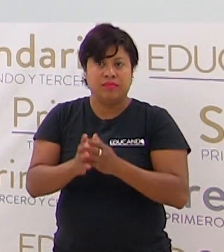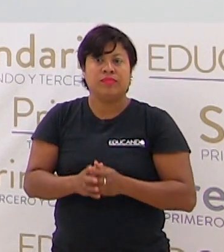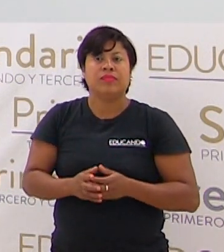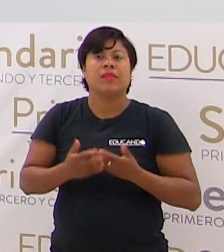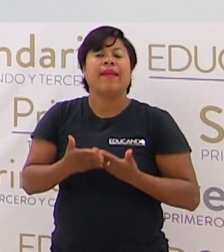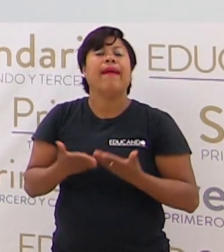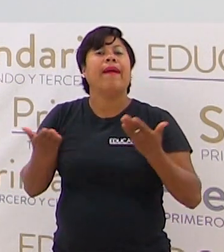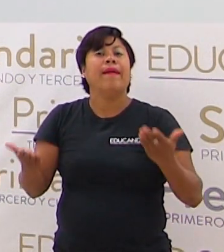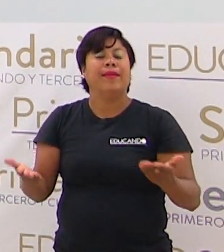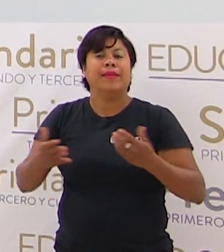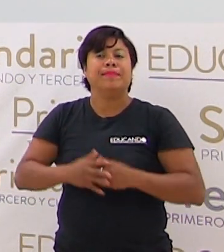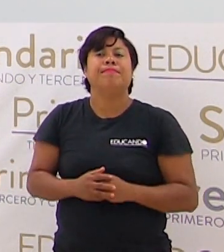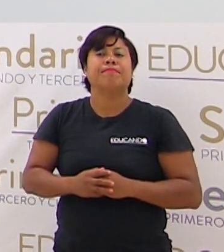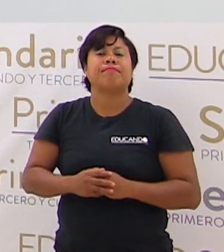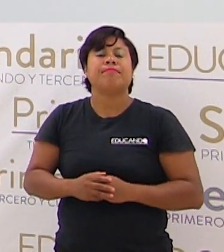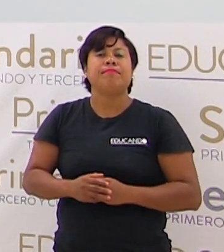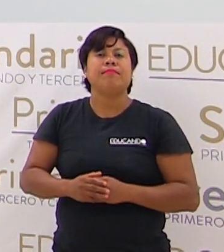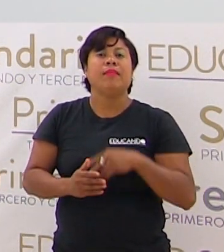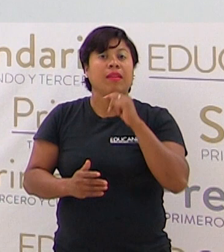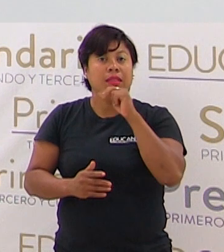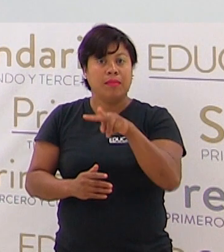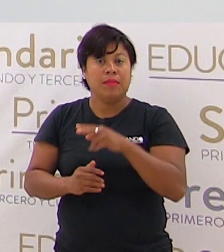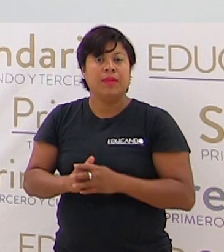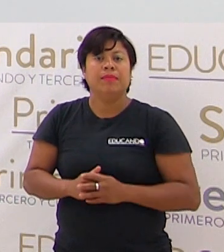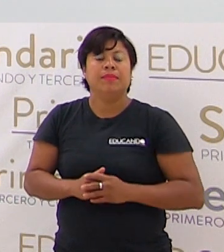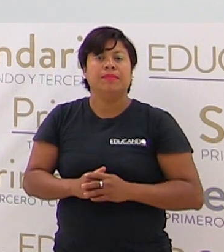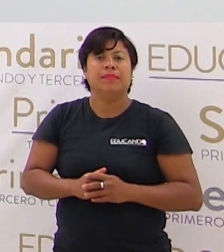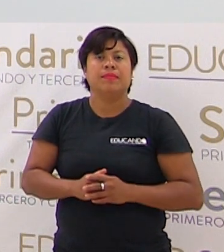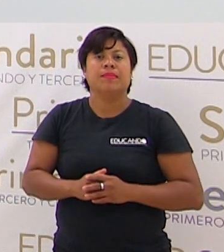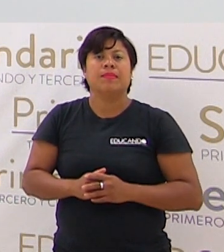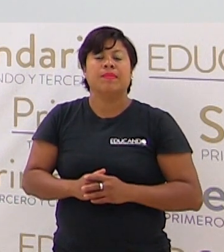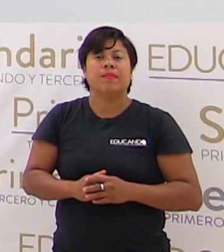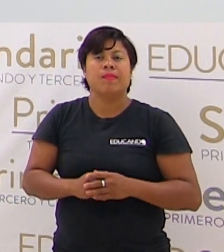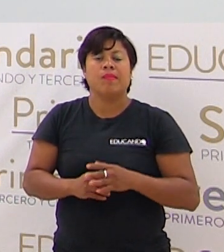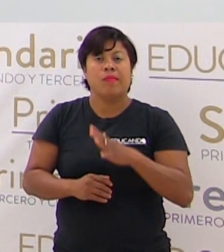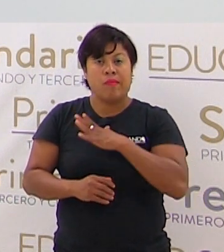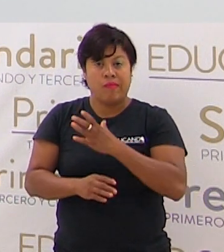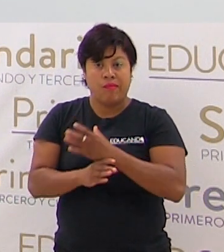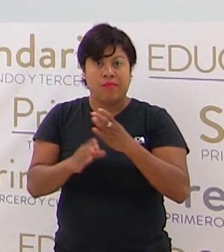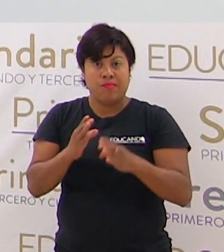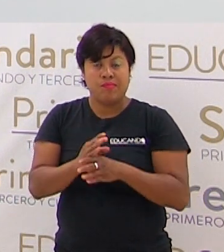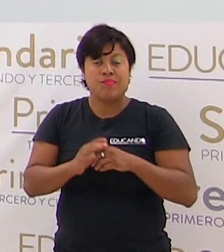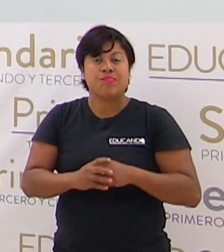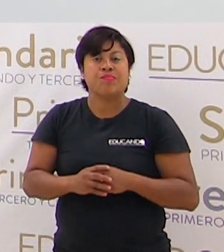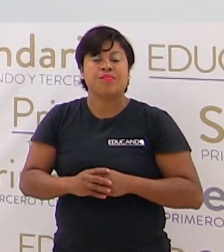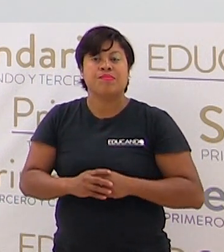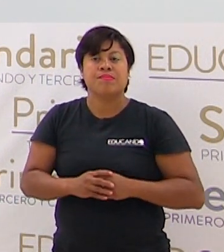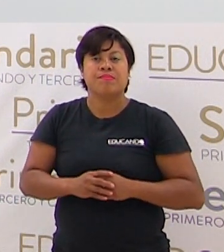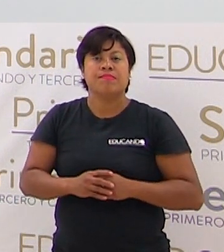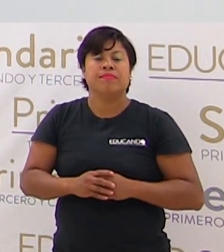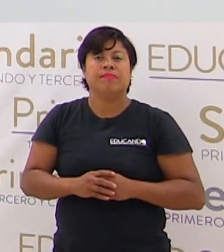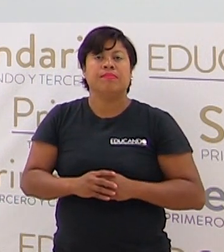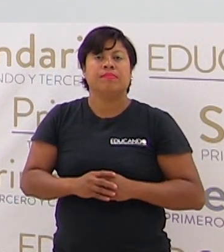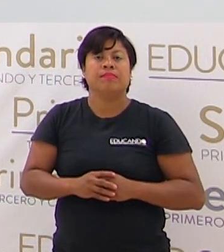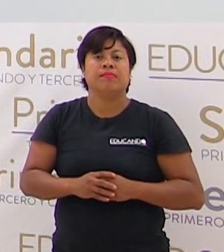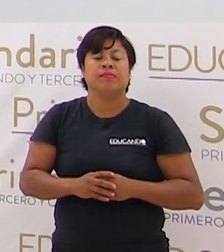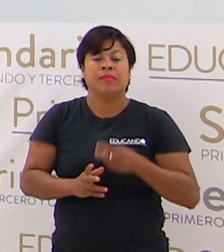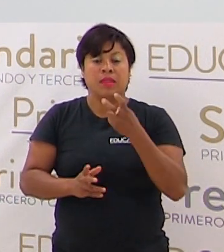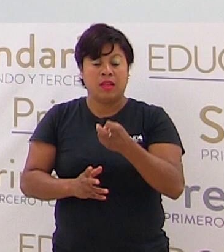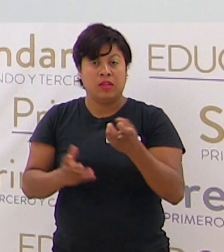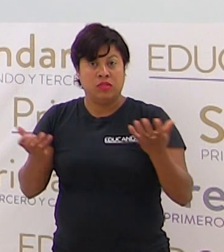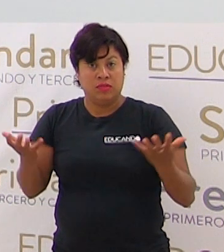Ahora, también se expresan acciones o una acción